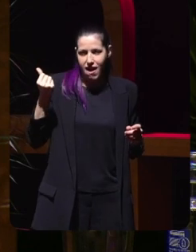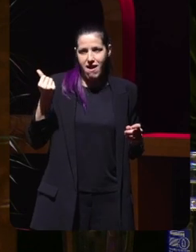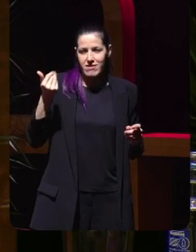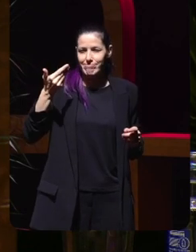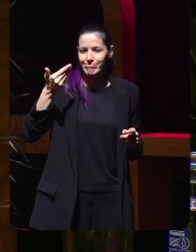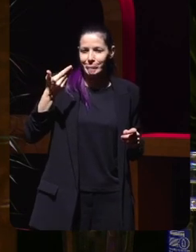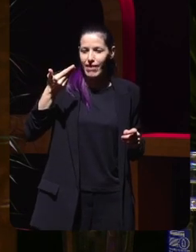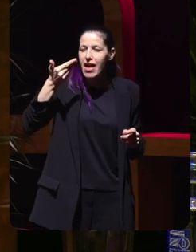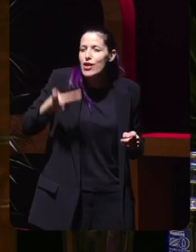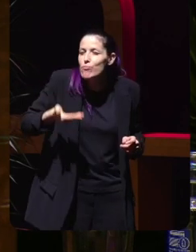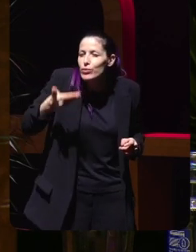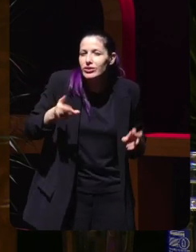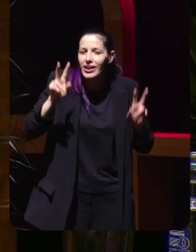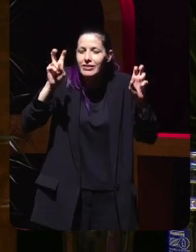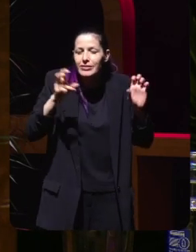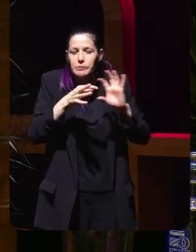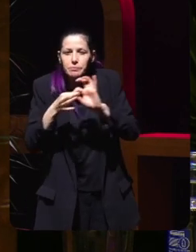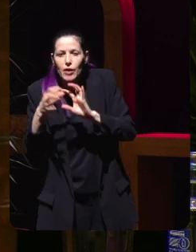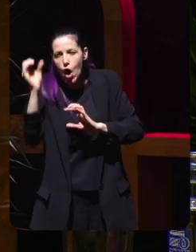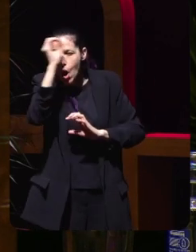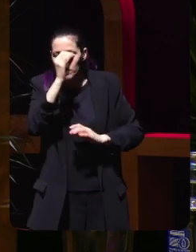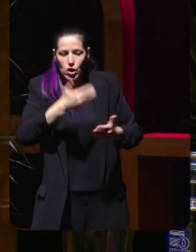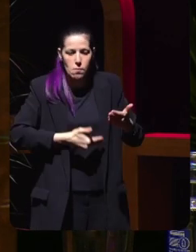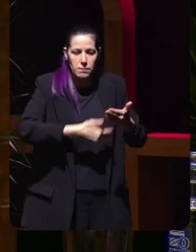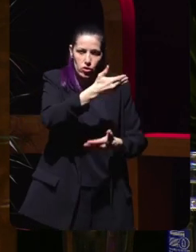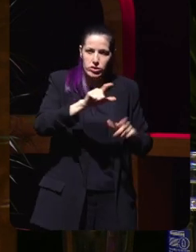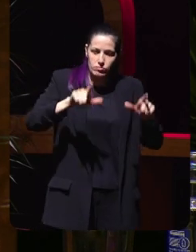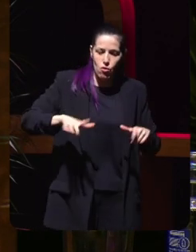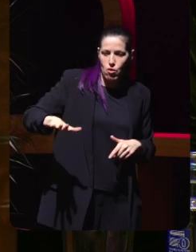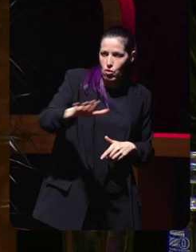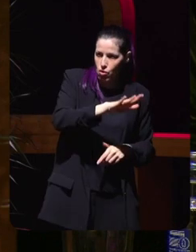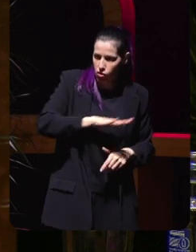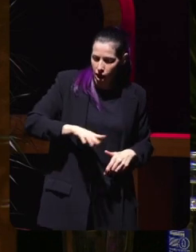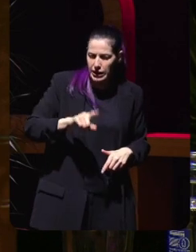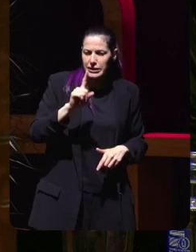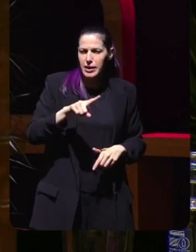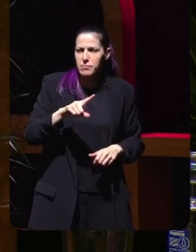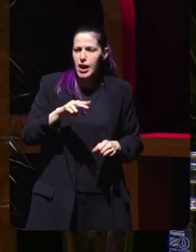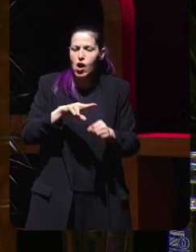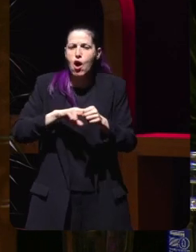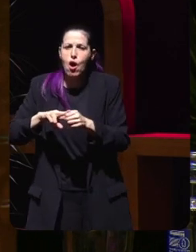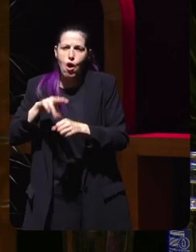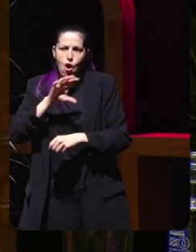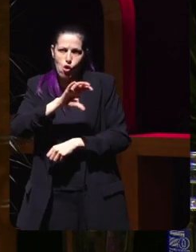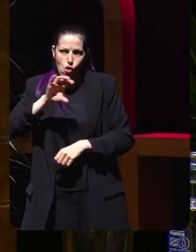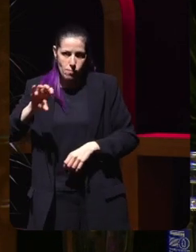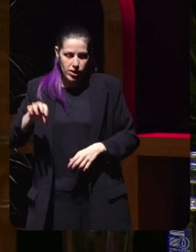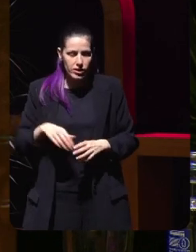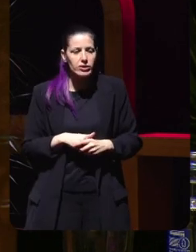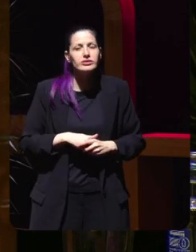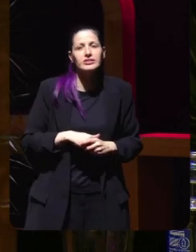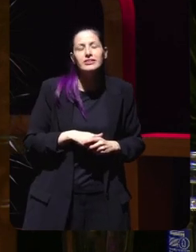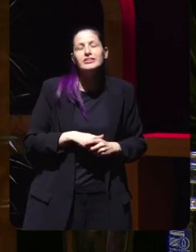da opinión no decionalismo local también desarmadismo de comarcas no que por auto